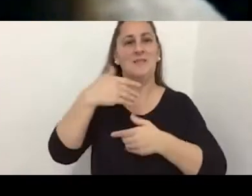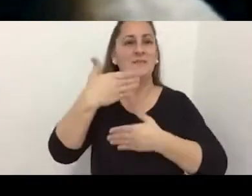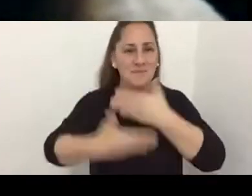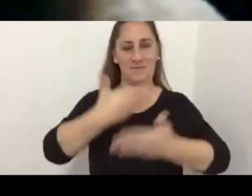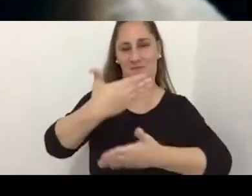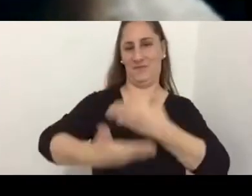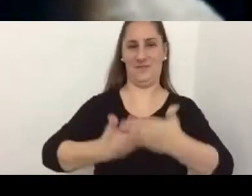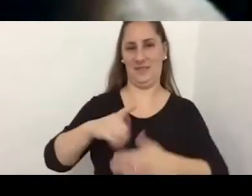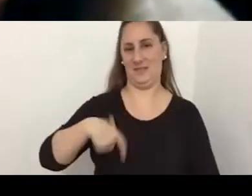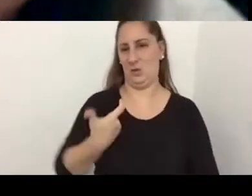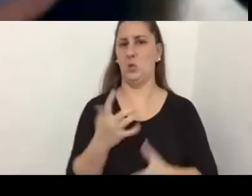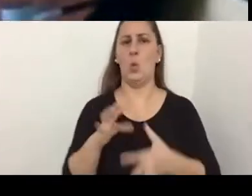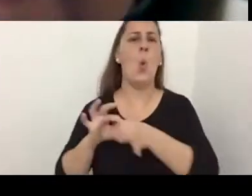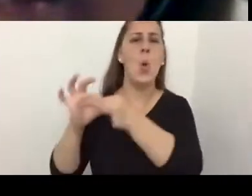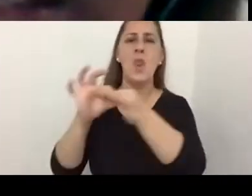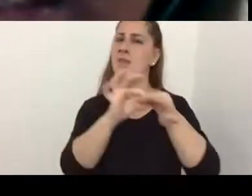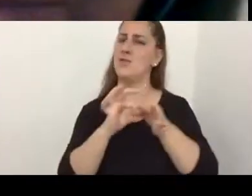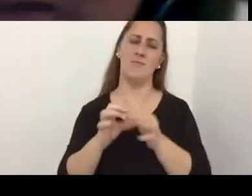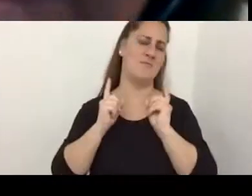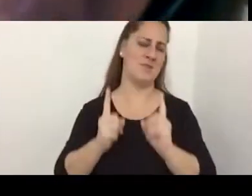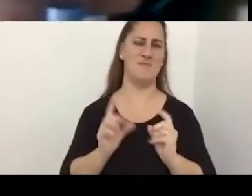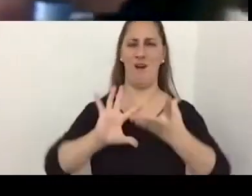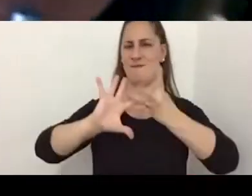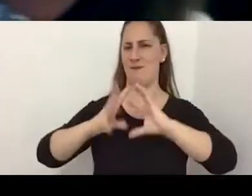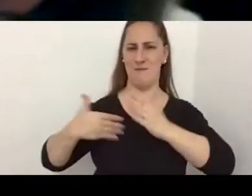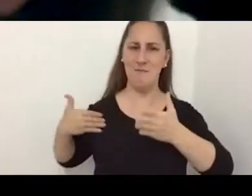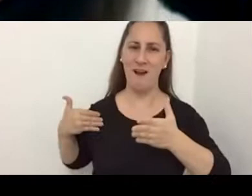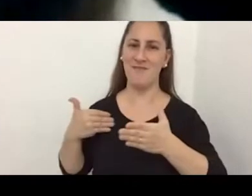y unidos como siempre. Así que bueno,